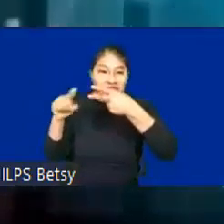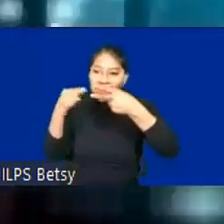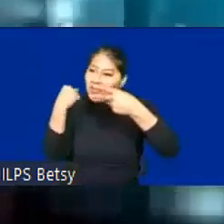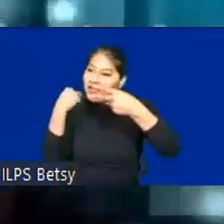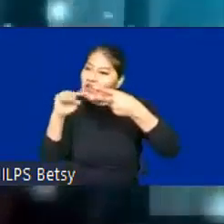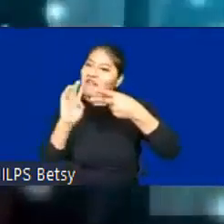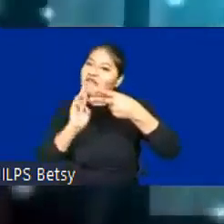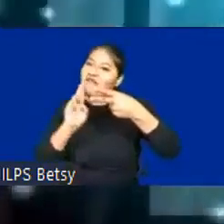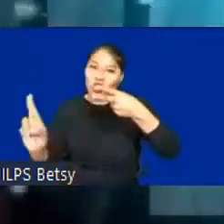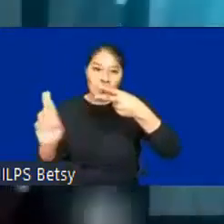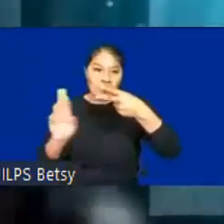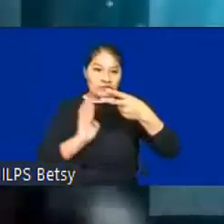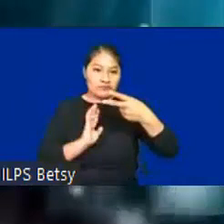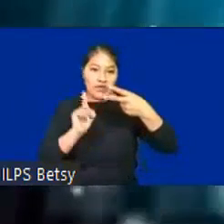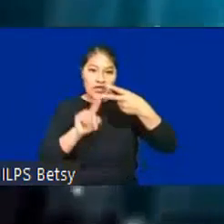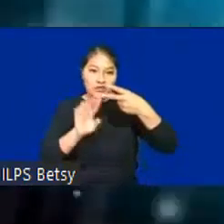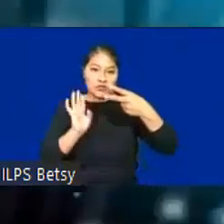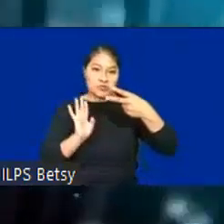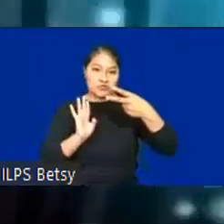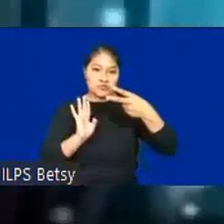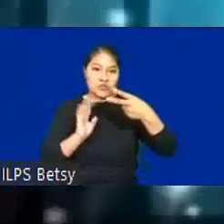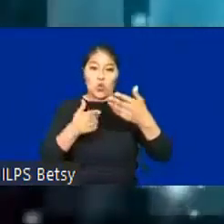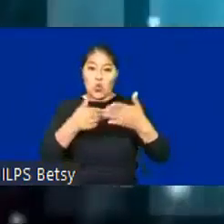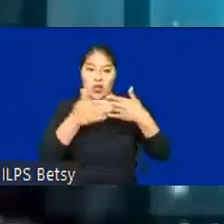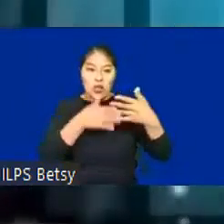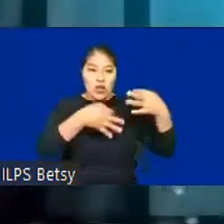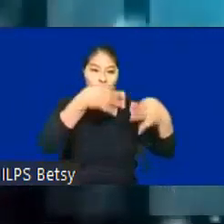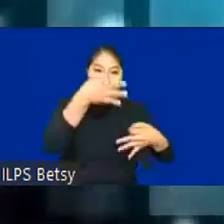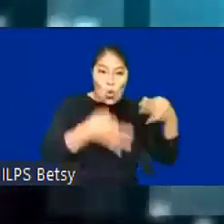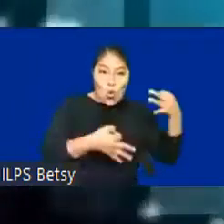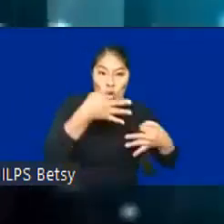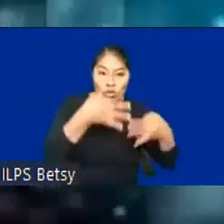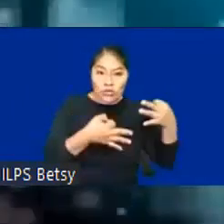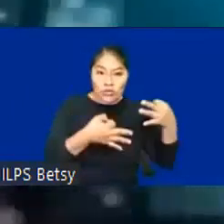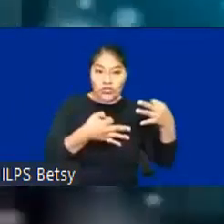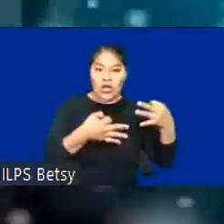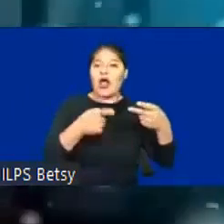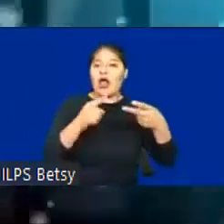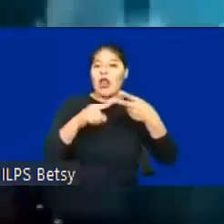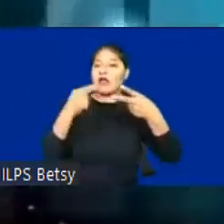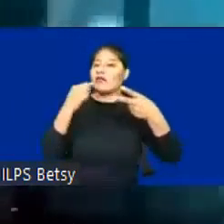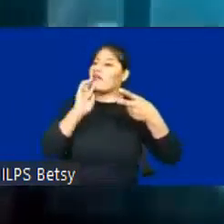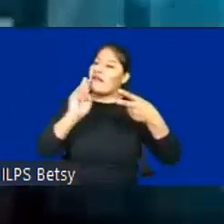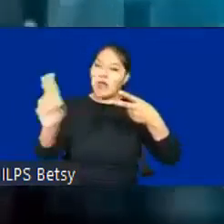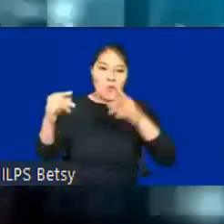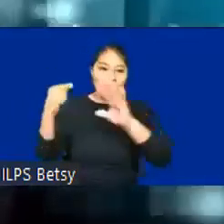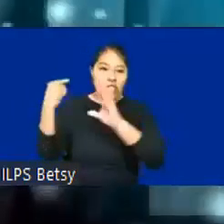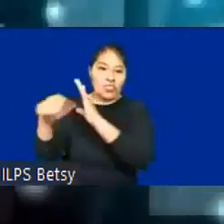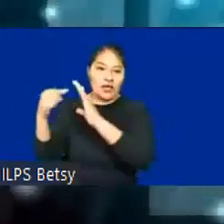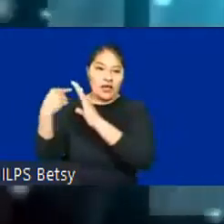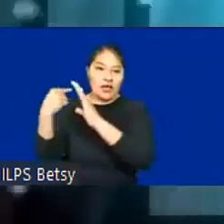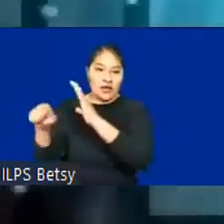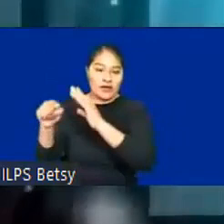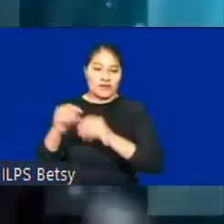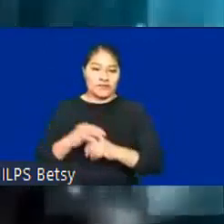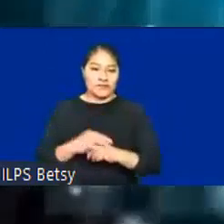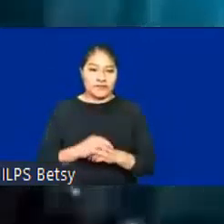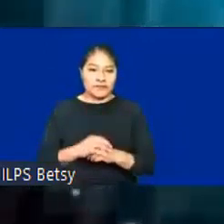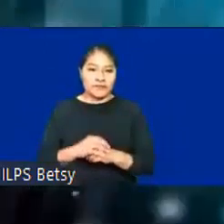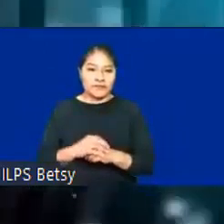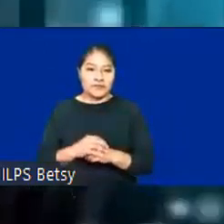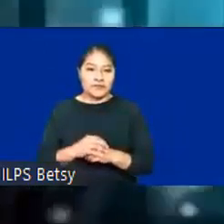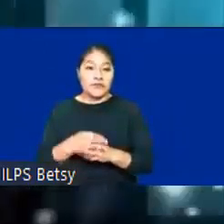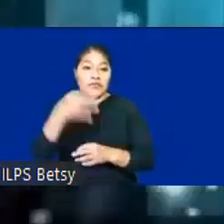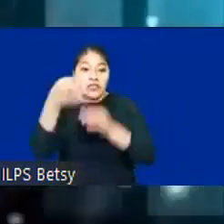los servicios de publicidad compendiosa y poco a poco una serie de otros servicios, no solamente registrales, sino también administrativos,